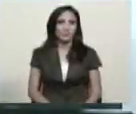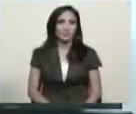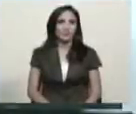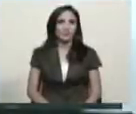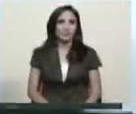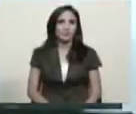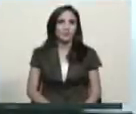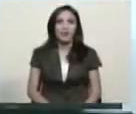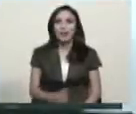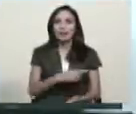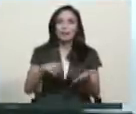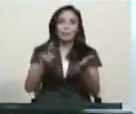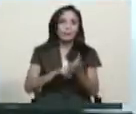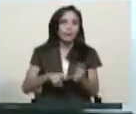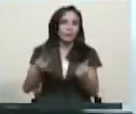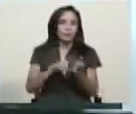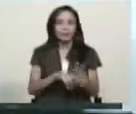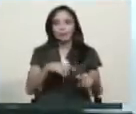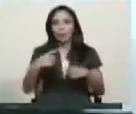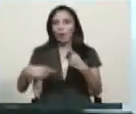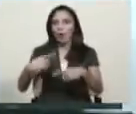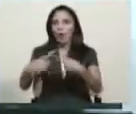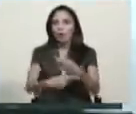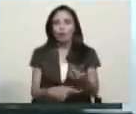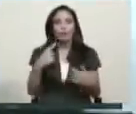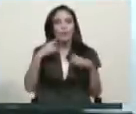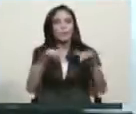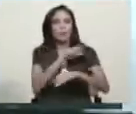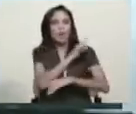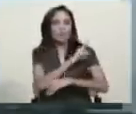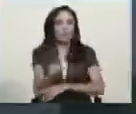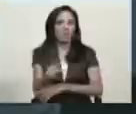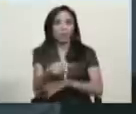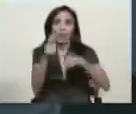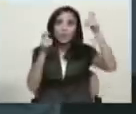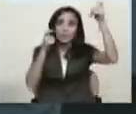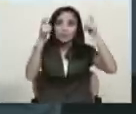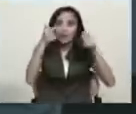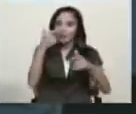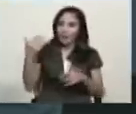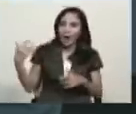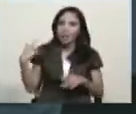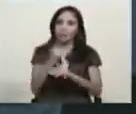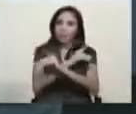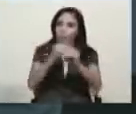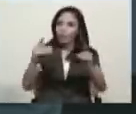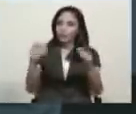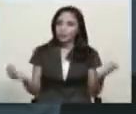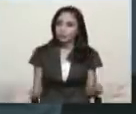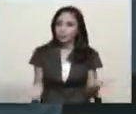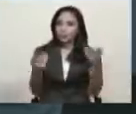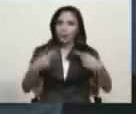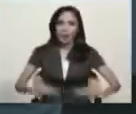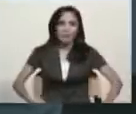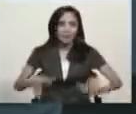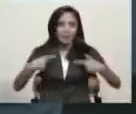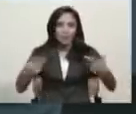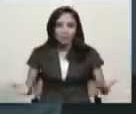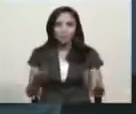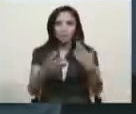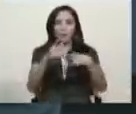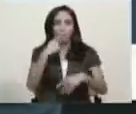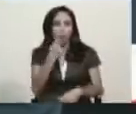Y lo repetían todos los días. Cuando Chávez fue el gran democratizador de la vida política,